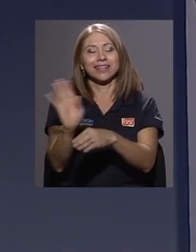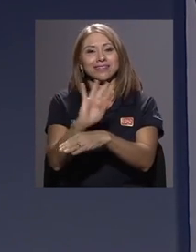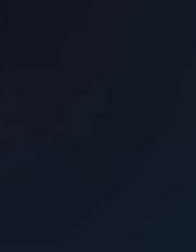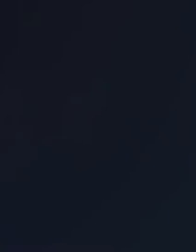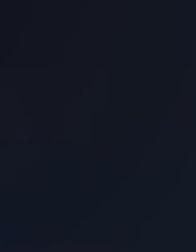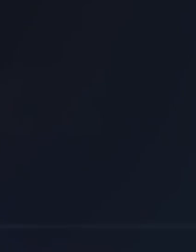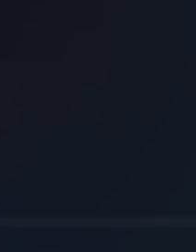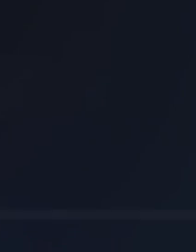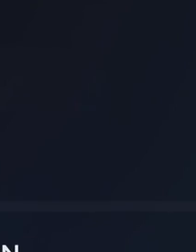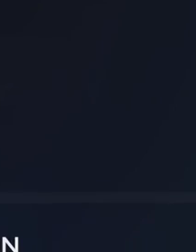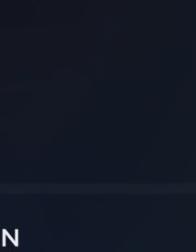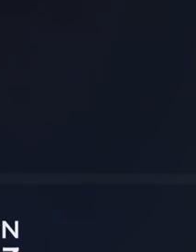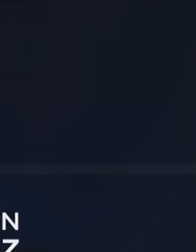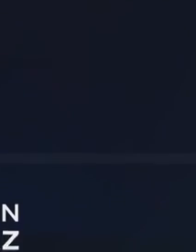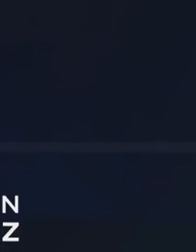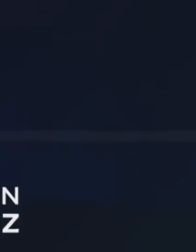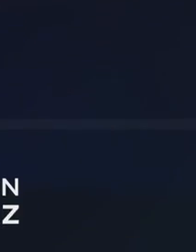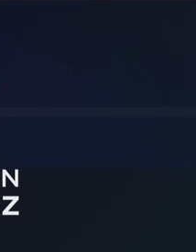con sentido